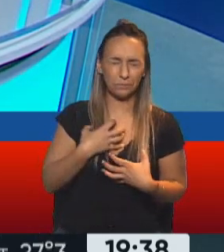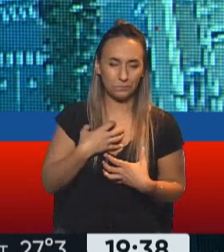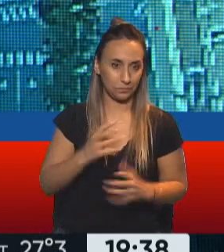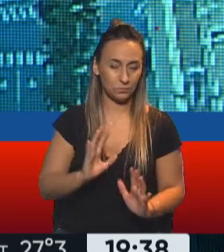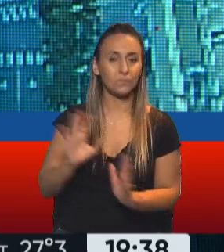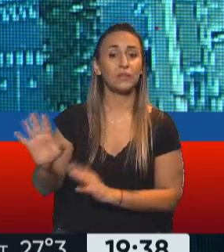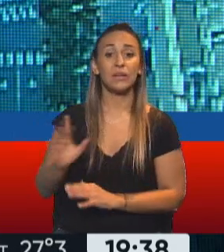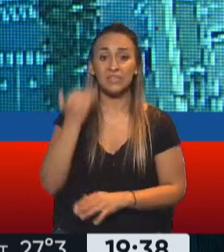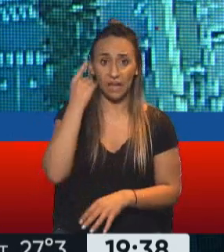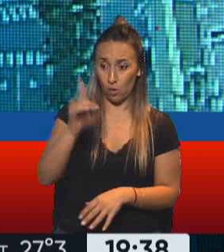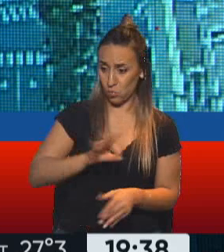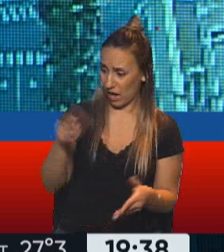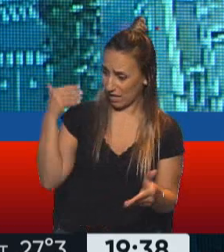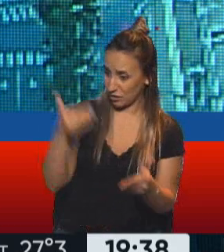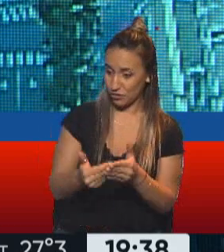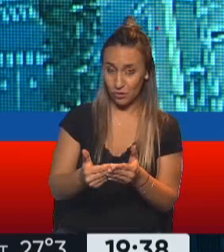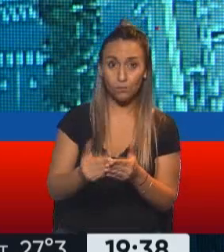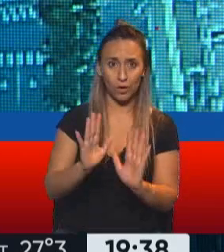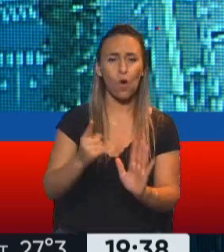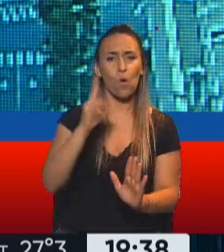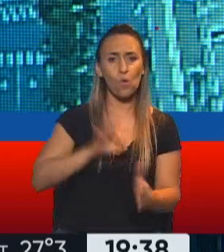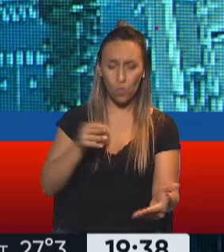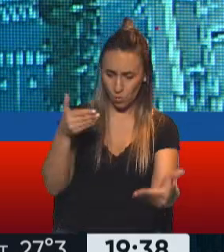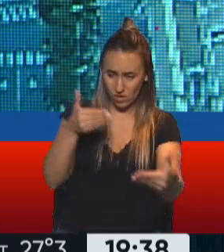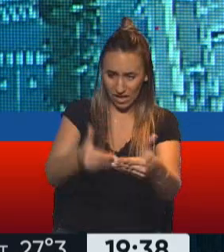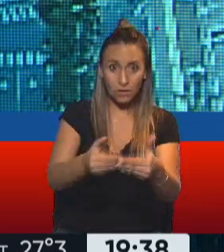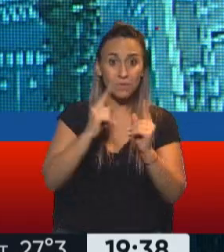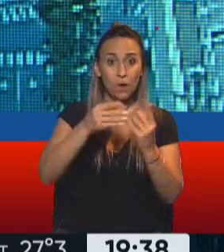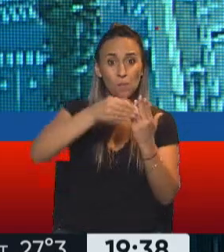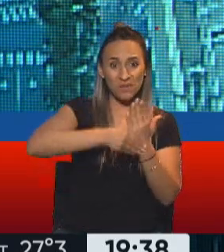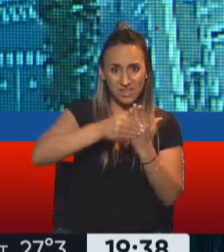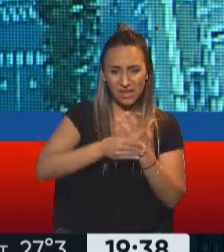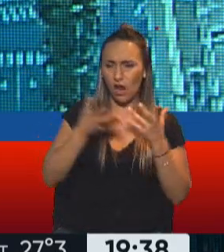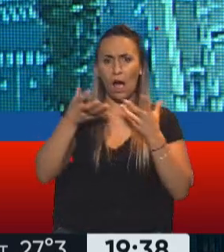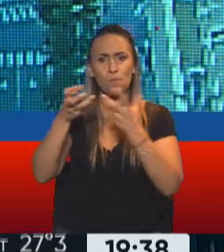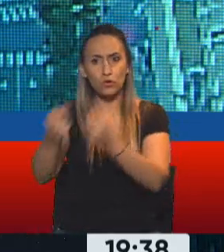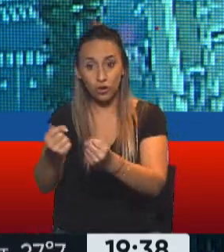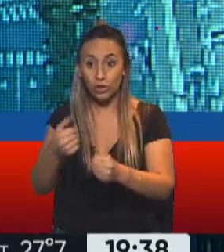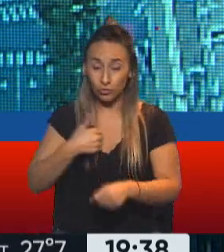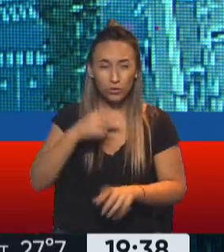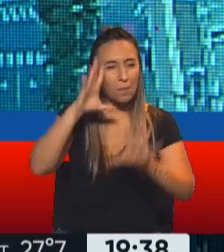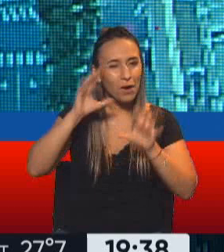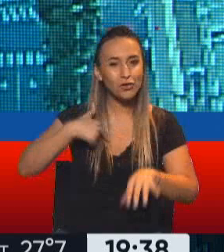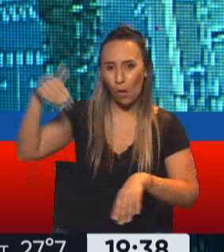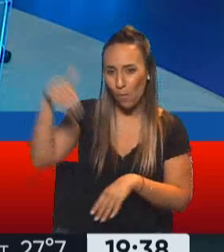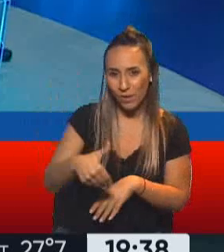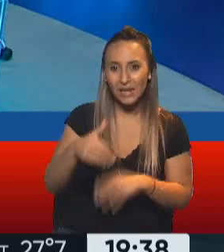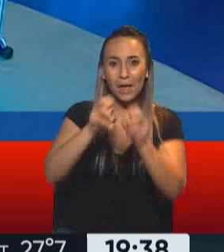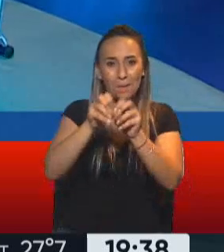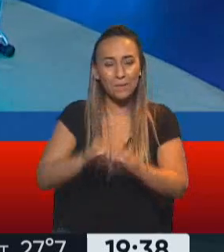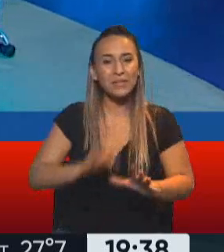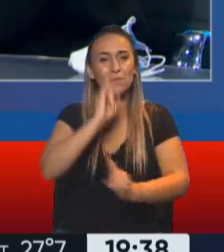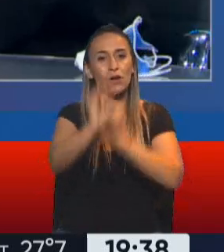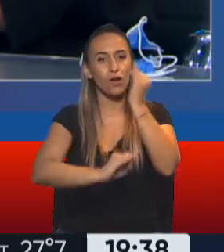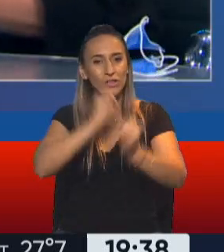ese mismo año el Ministerio asistió, acompañó, yo lo vine a contar acá cuando pusimos en marcha el programa Acompañar, que es un programa de